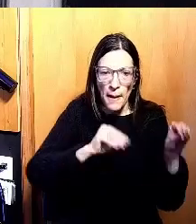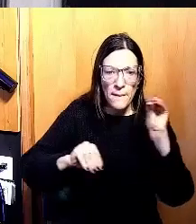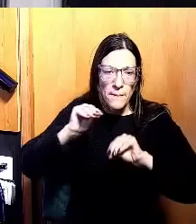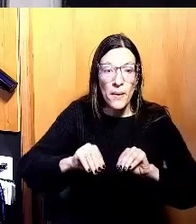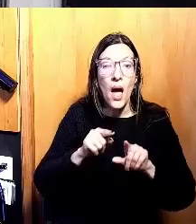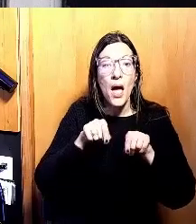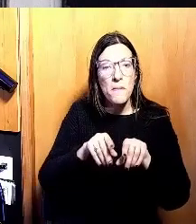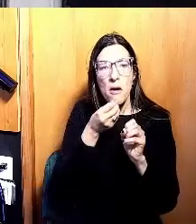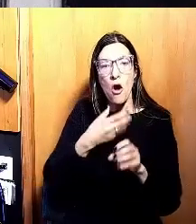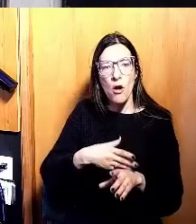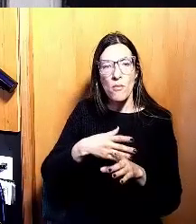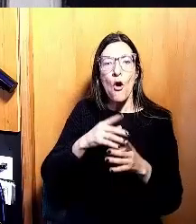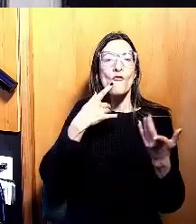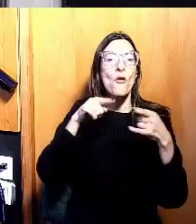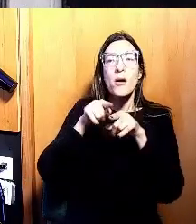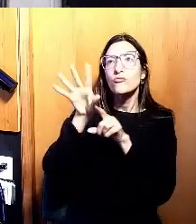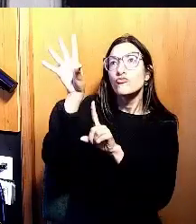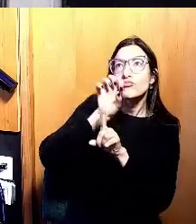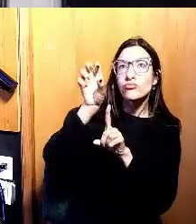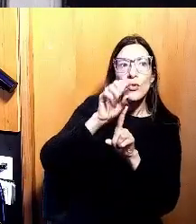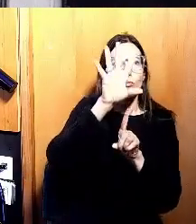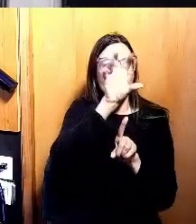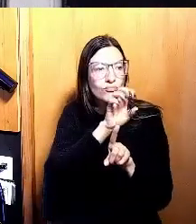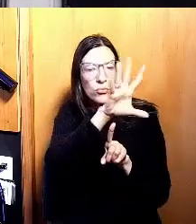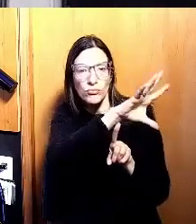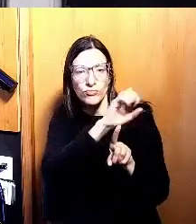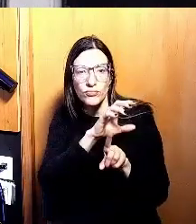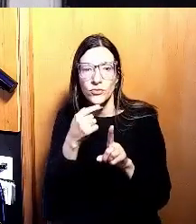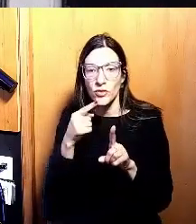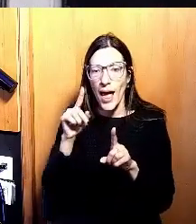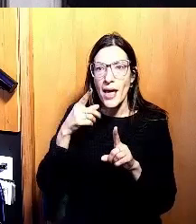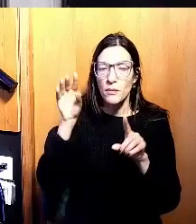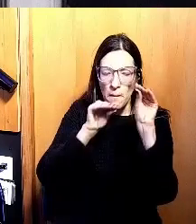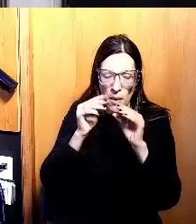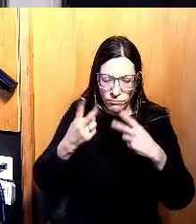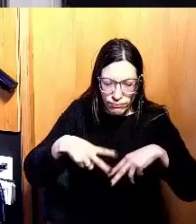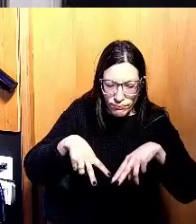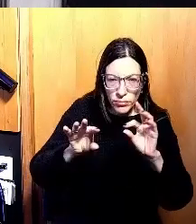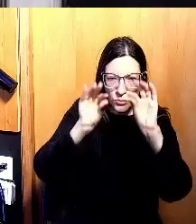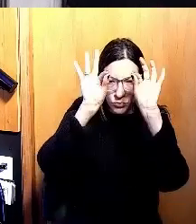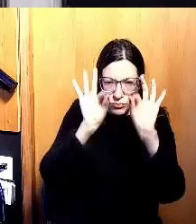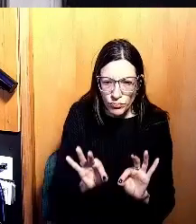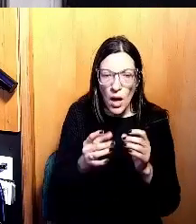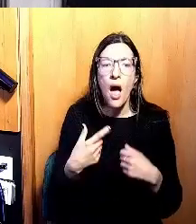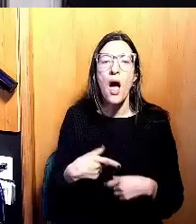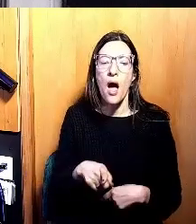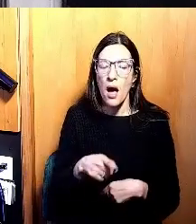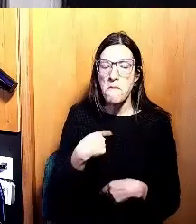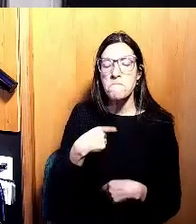tema satelital, sobre todo para poder hacer análisis tanto